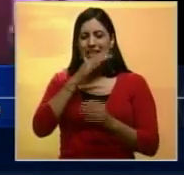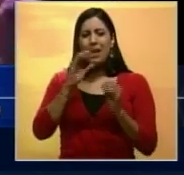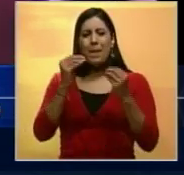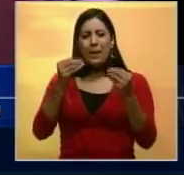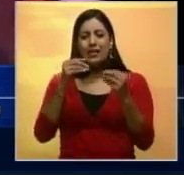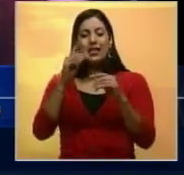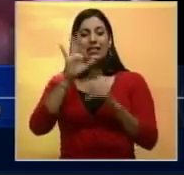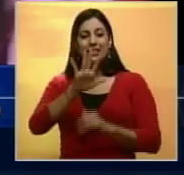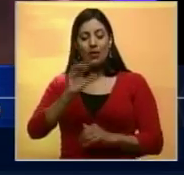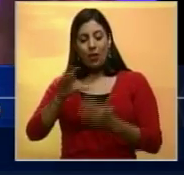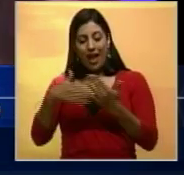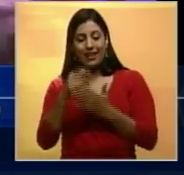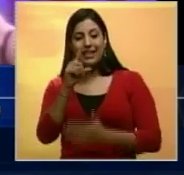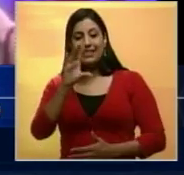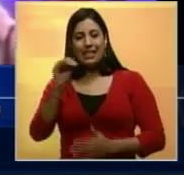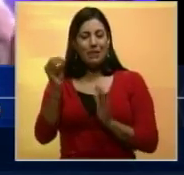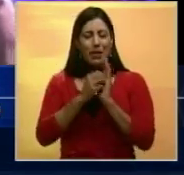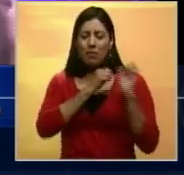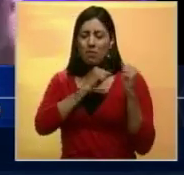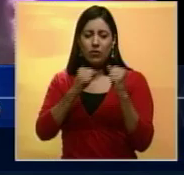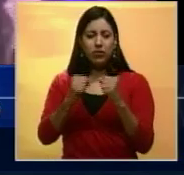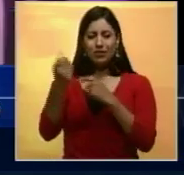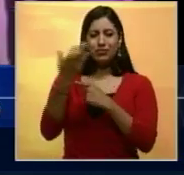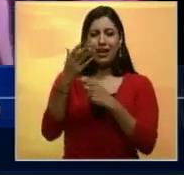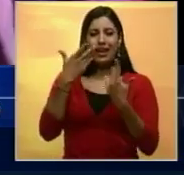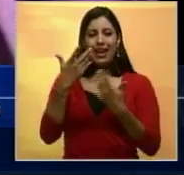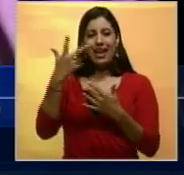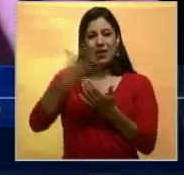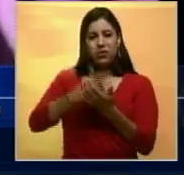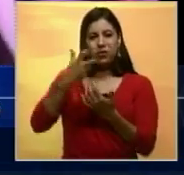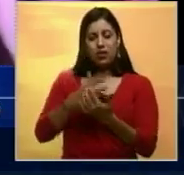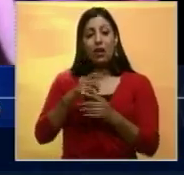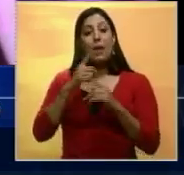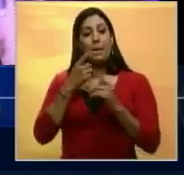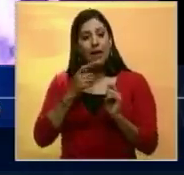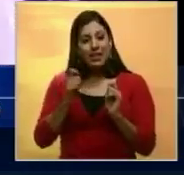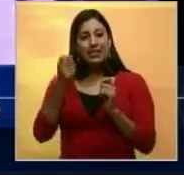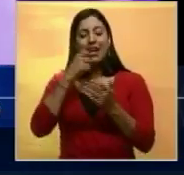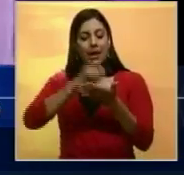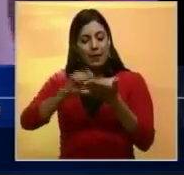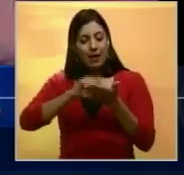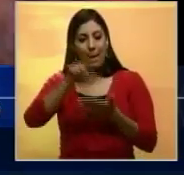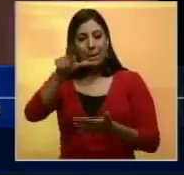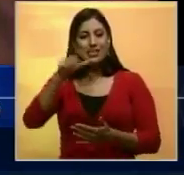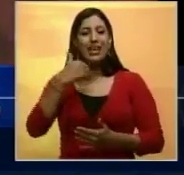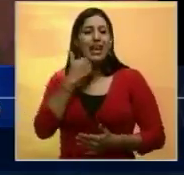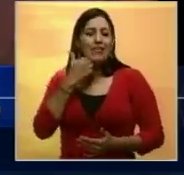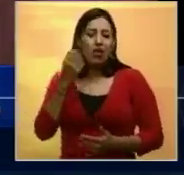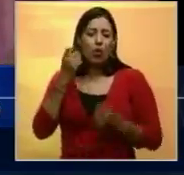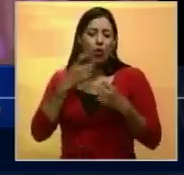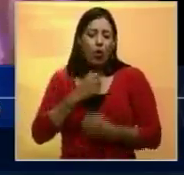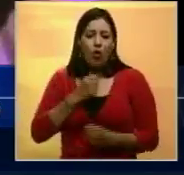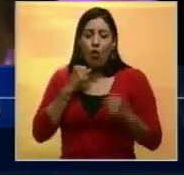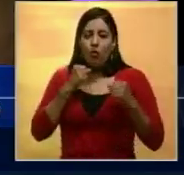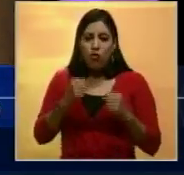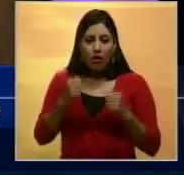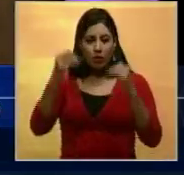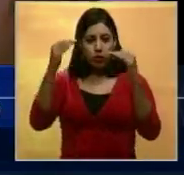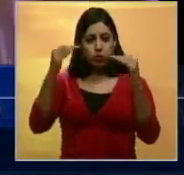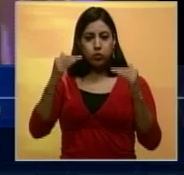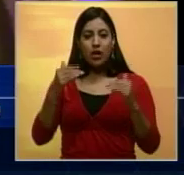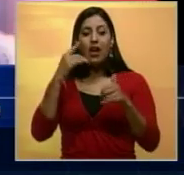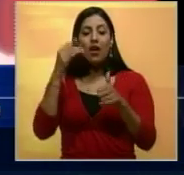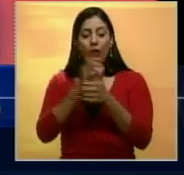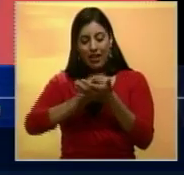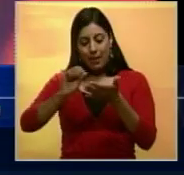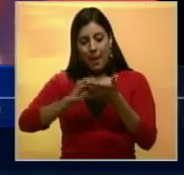sintético de 50 a 100 veces más poderoso que la morfina, que se prescribe para tratar a pacientes con dolor crónico y solo se consigue